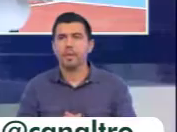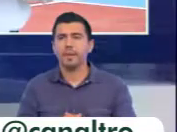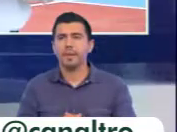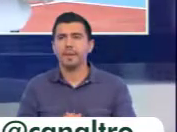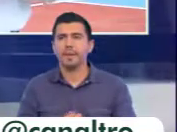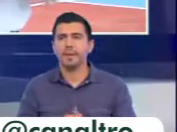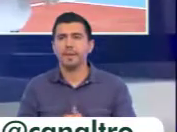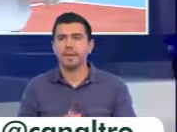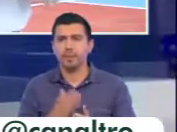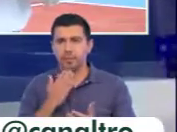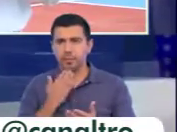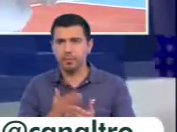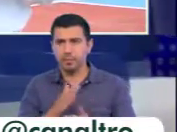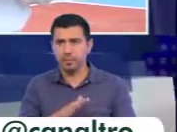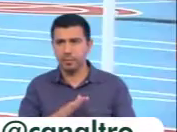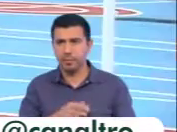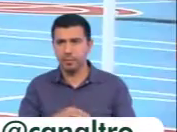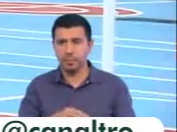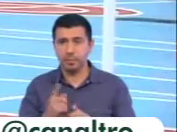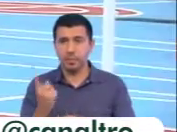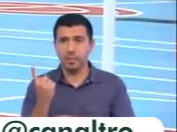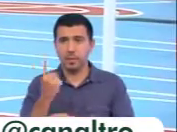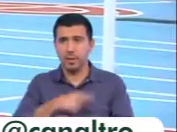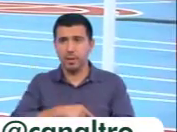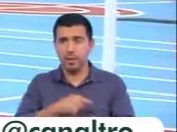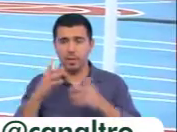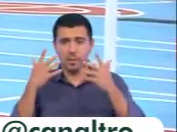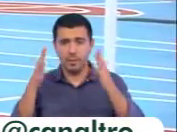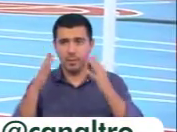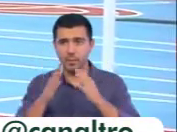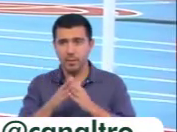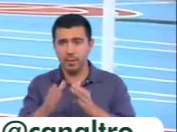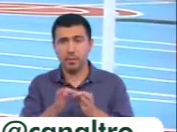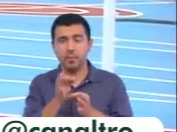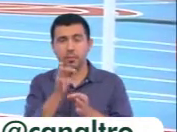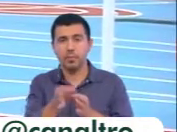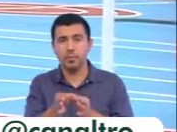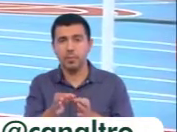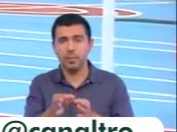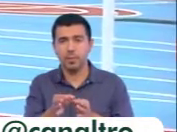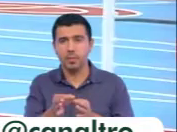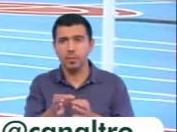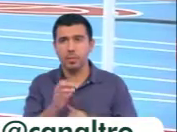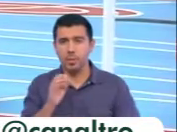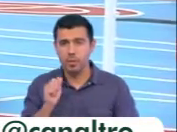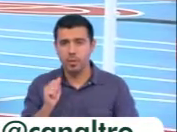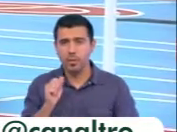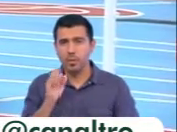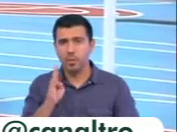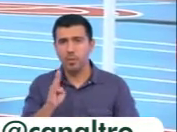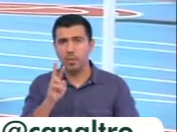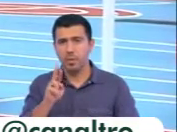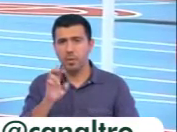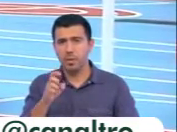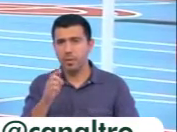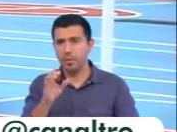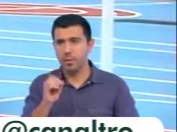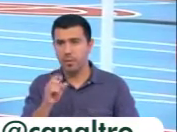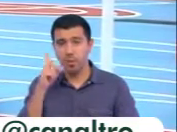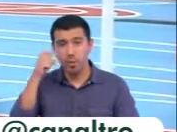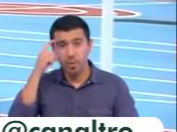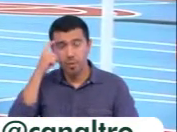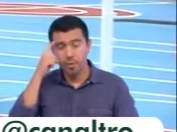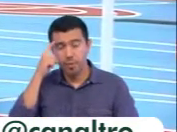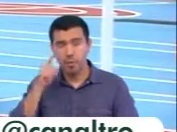ha sido muy buenas tardes pues hoy es un día de fiesta para el municipio de ábrego como estaba previsto se desarrolló este acto de inauguración que contó con la presencia del gobernador del norte de santander